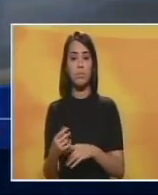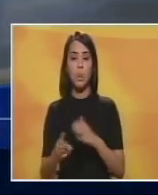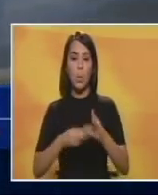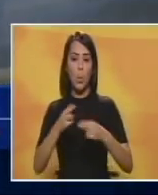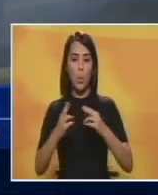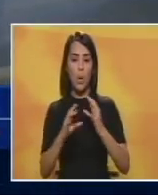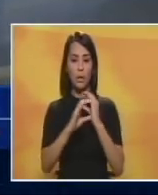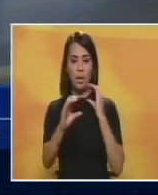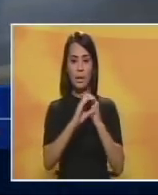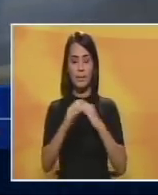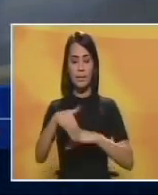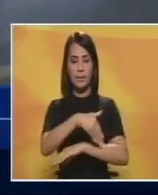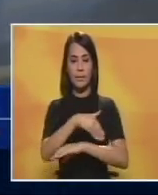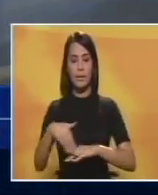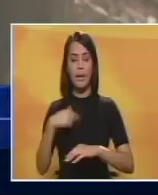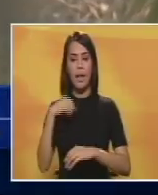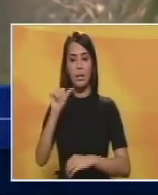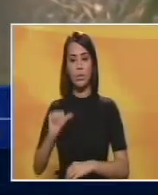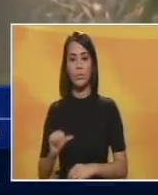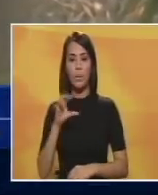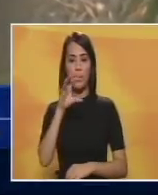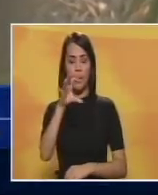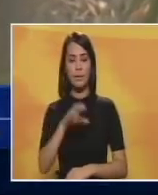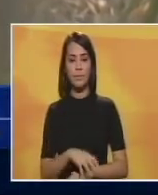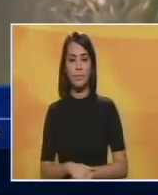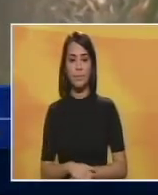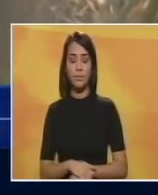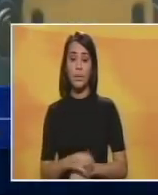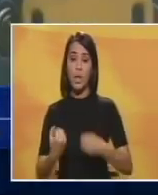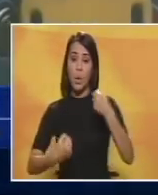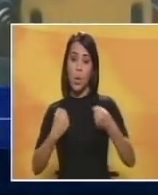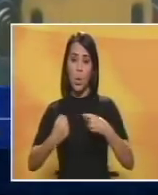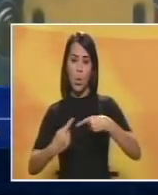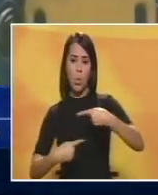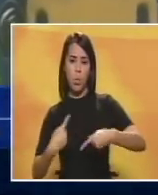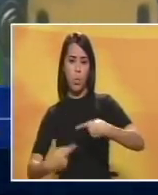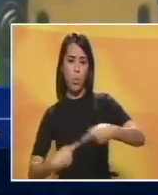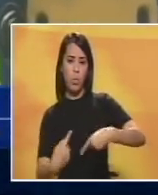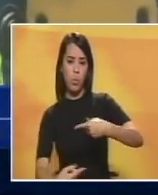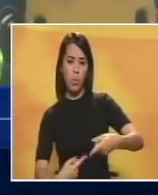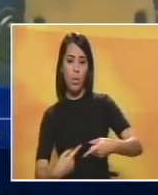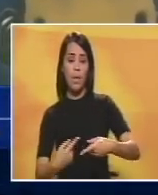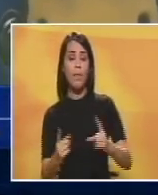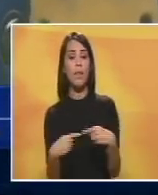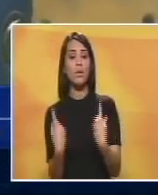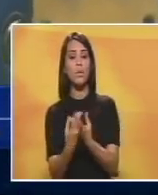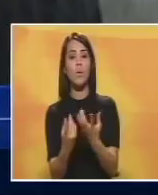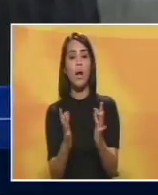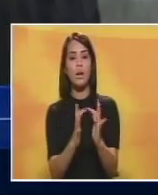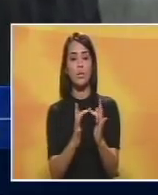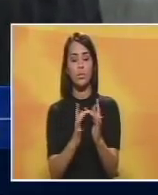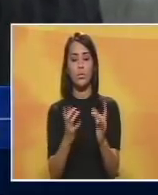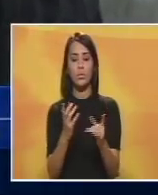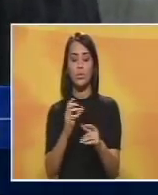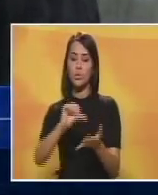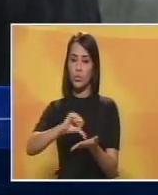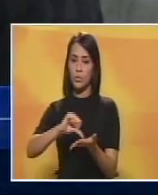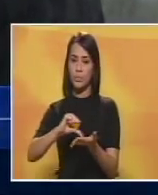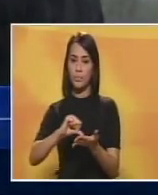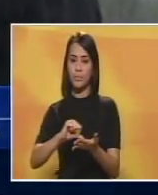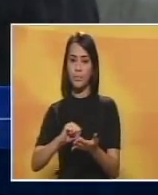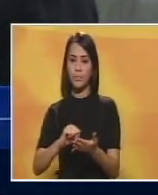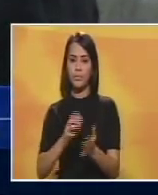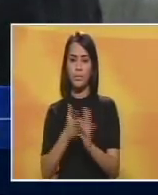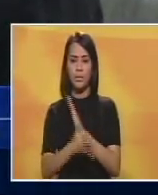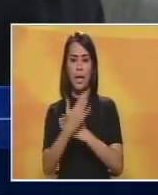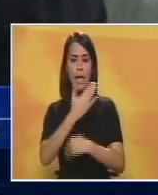una carretera al sur del país. El vehículo se volcó en una vía que une la ciudad de Cuenca y la localidad de Moyeturo,